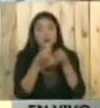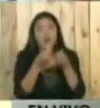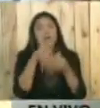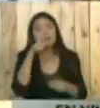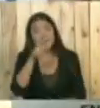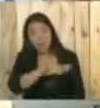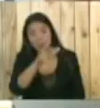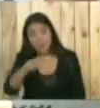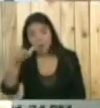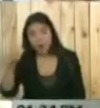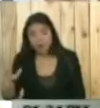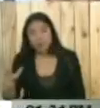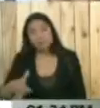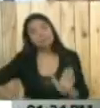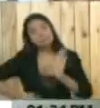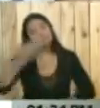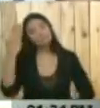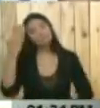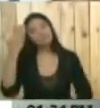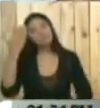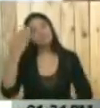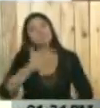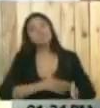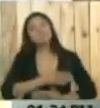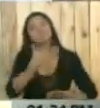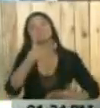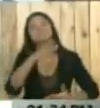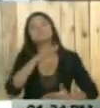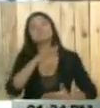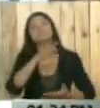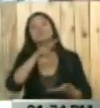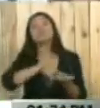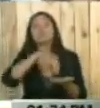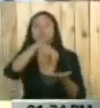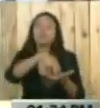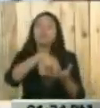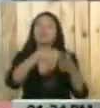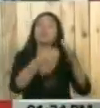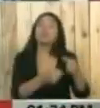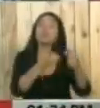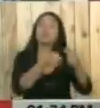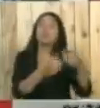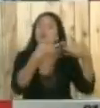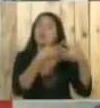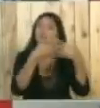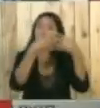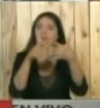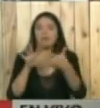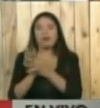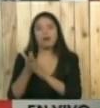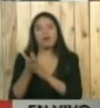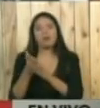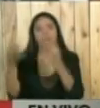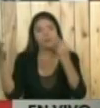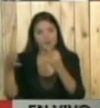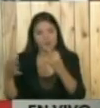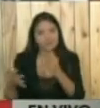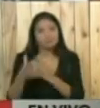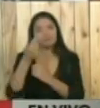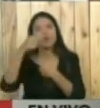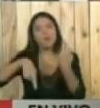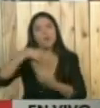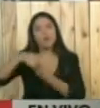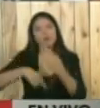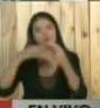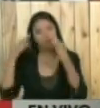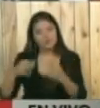del pueblo e irse a poner a la orden del imperio norteamericano a fin de acabar con la posibilidad real de consolidar un proyecto